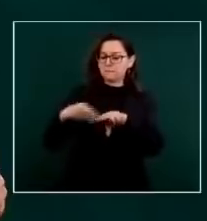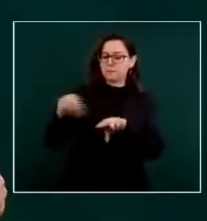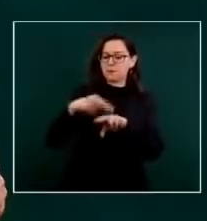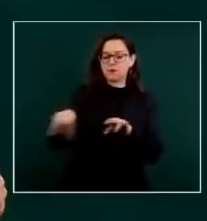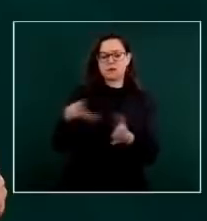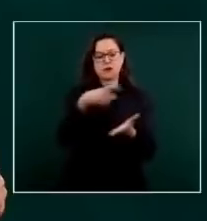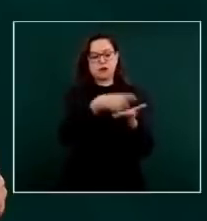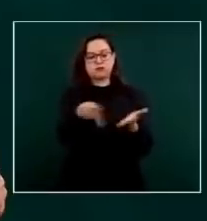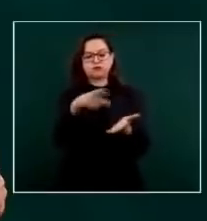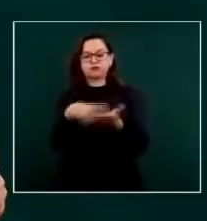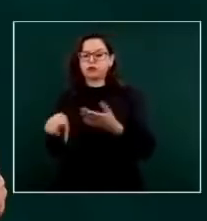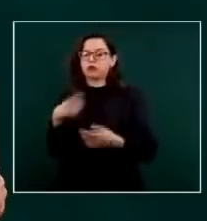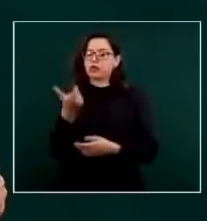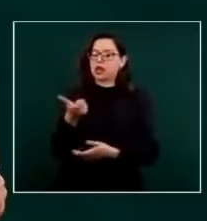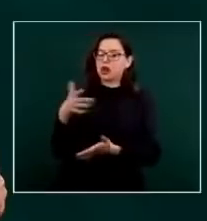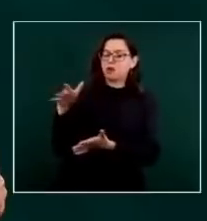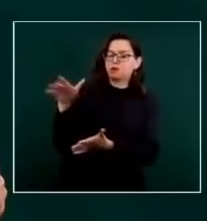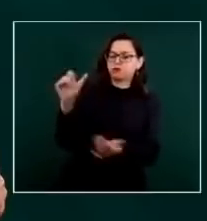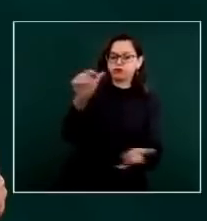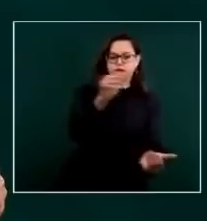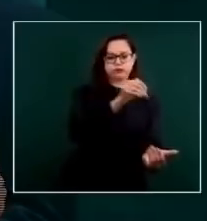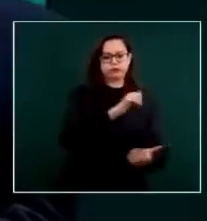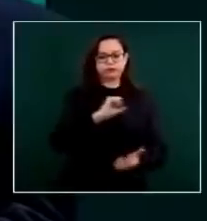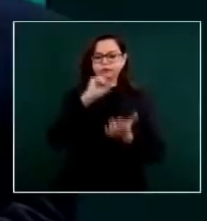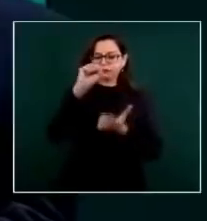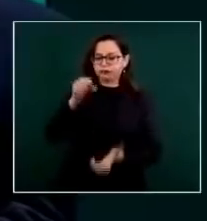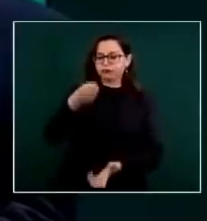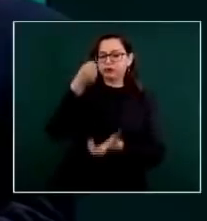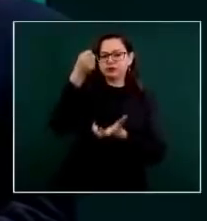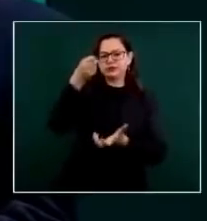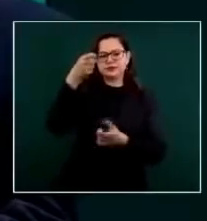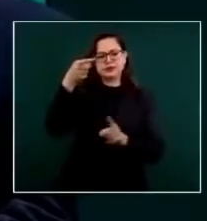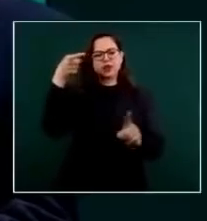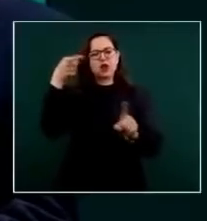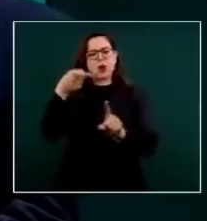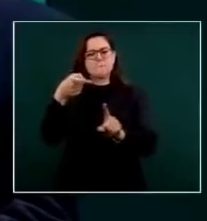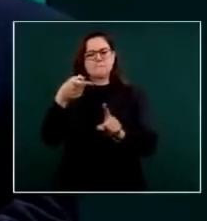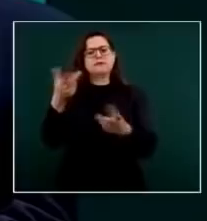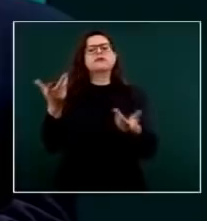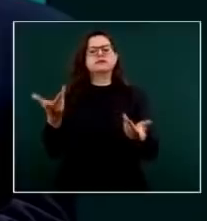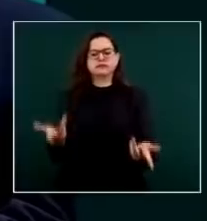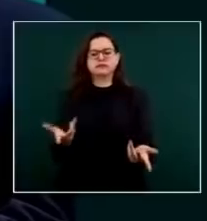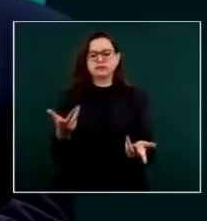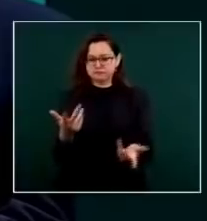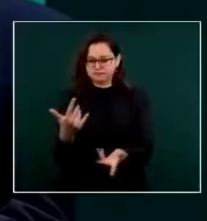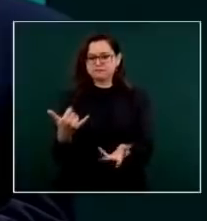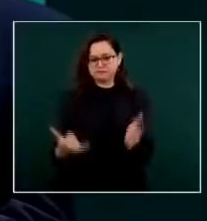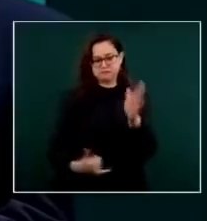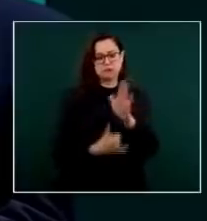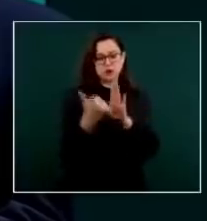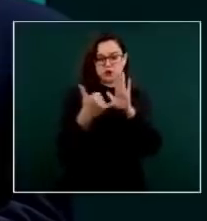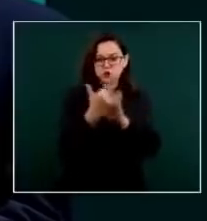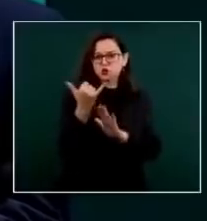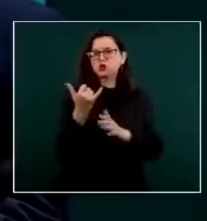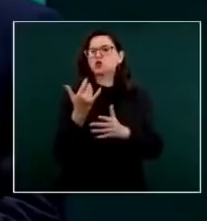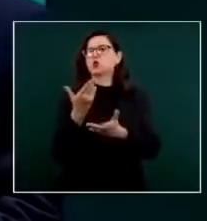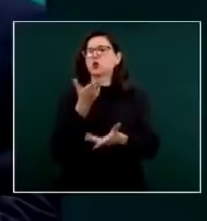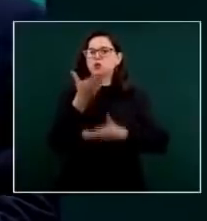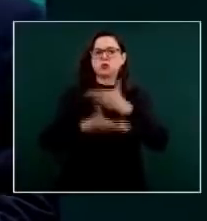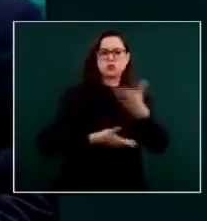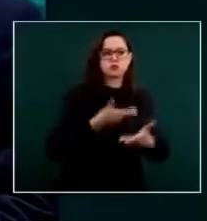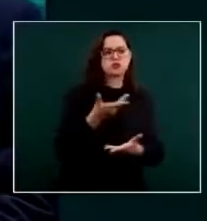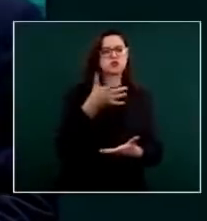para adultos mayores sin dar fechas en torno a la propagación de la variante omicron detectada en sudáfrica lópez obrador